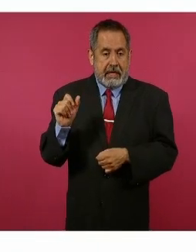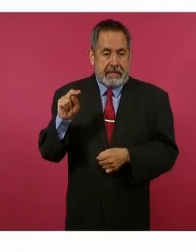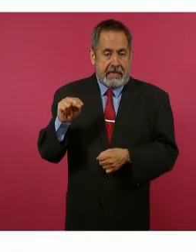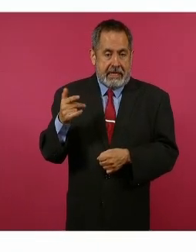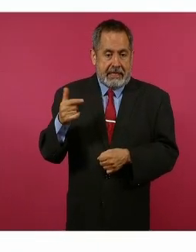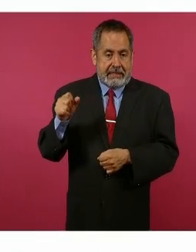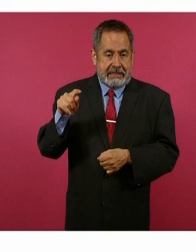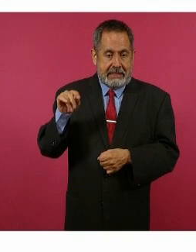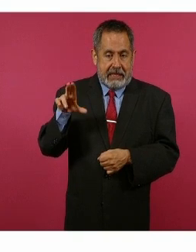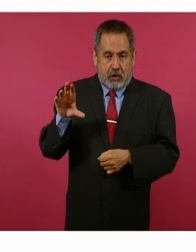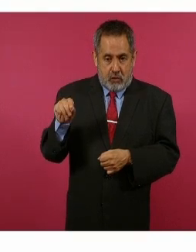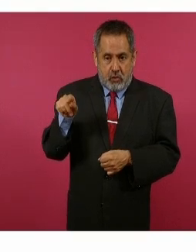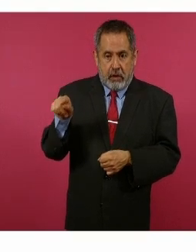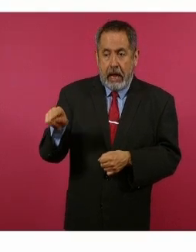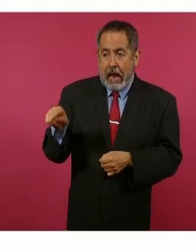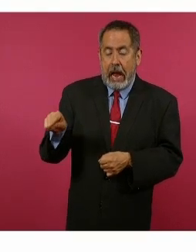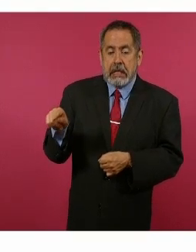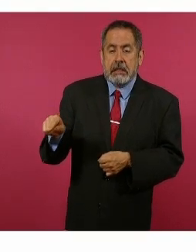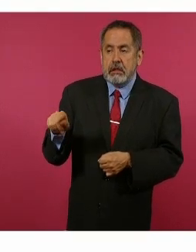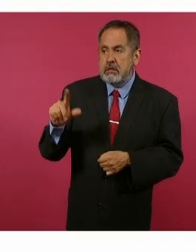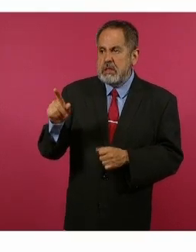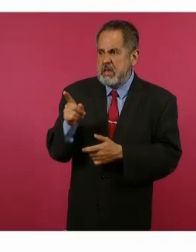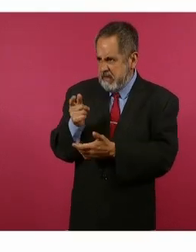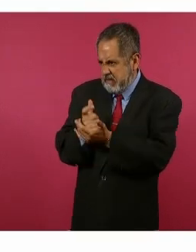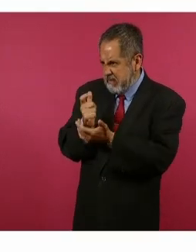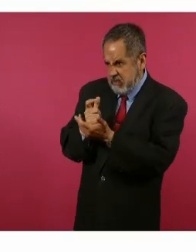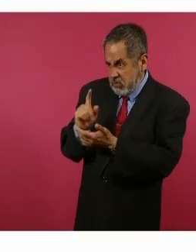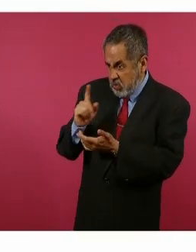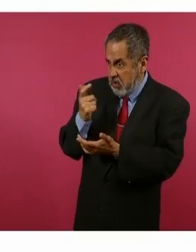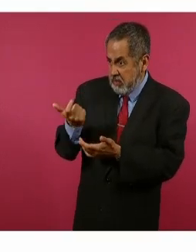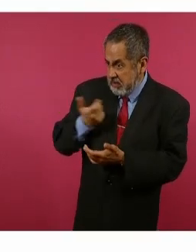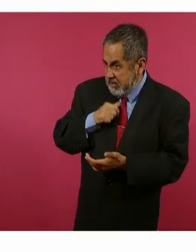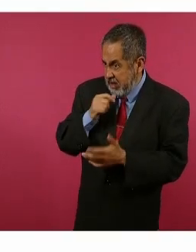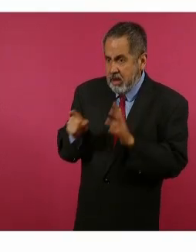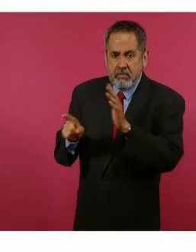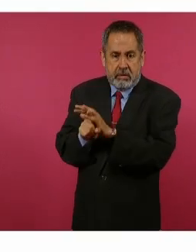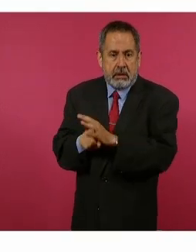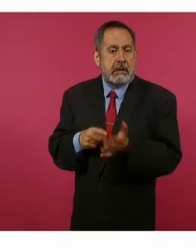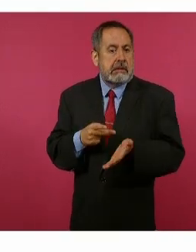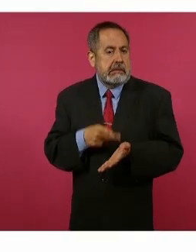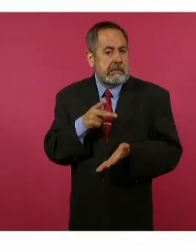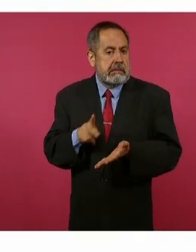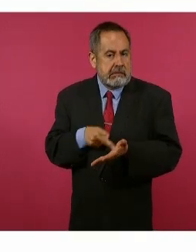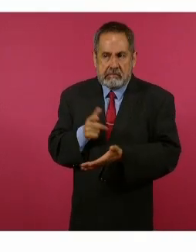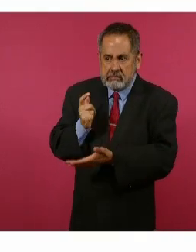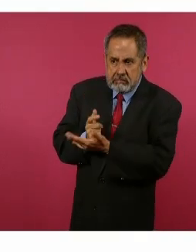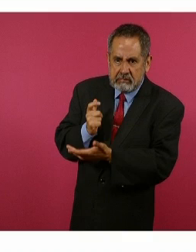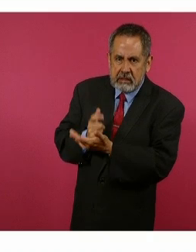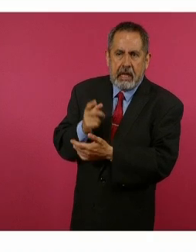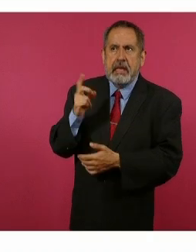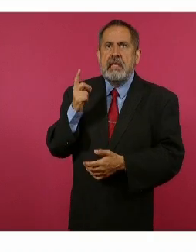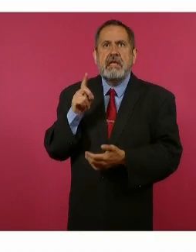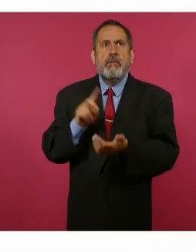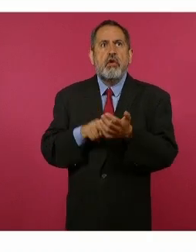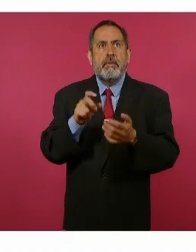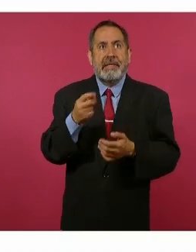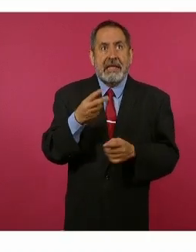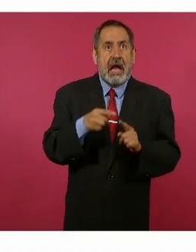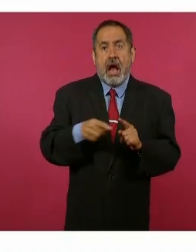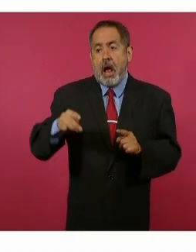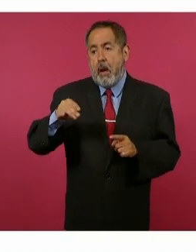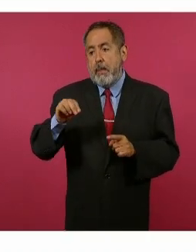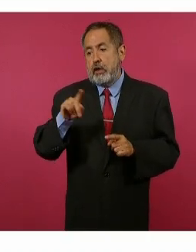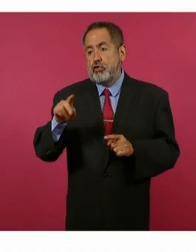de México. Estos hechos ocurrieron de manera reiterada entre diciembre del 2023 y marzo del